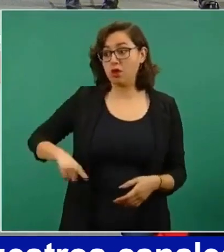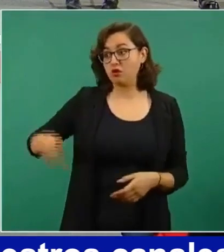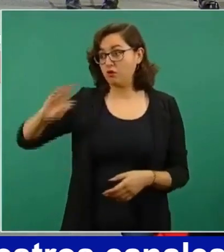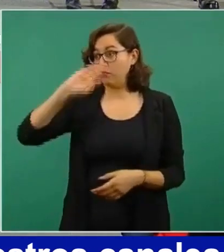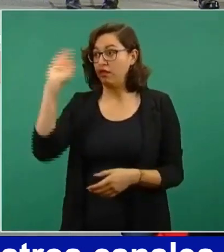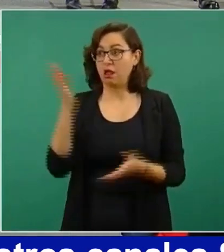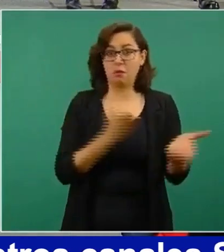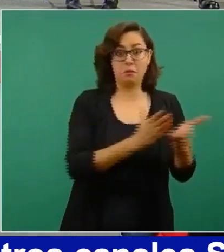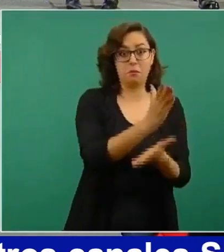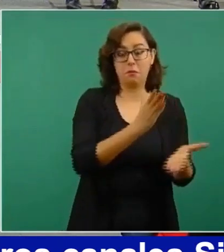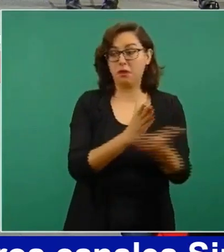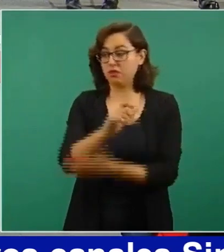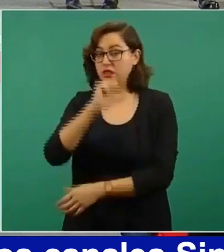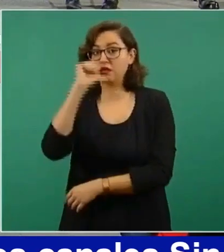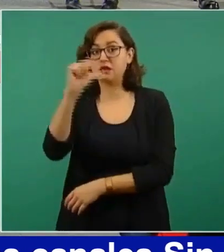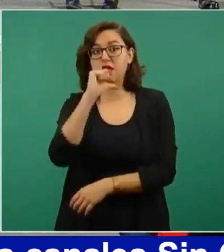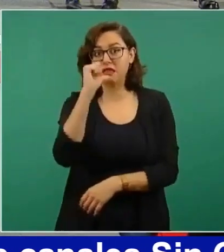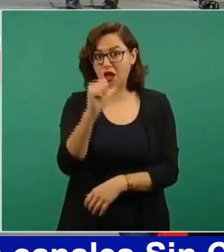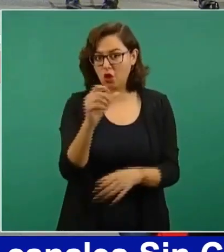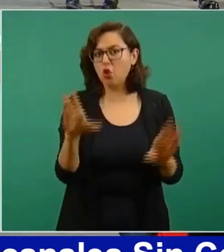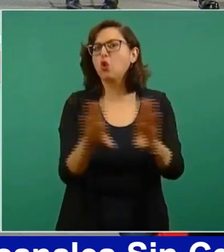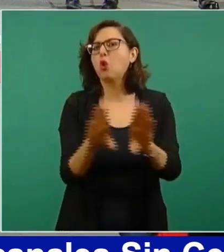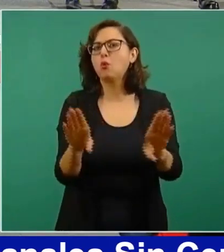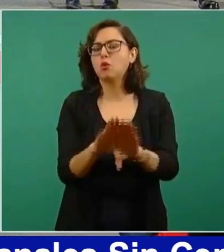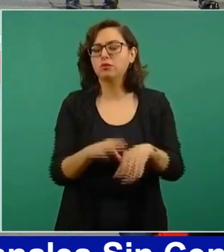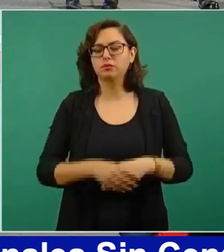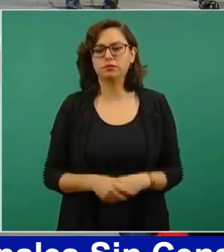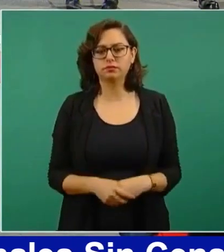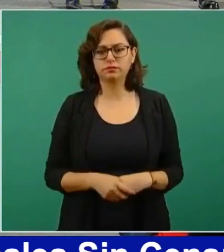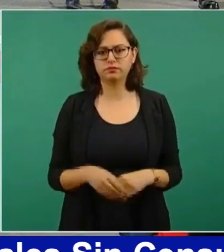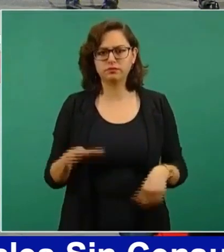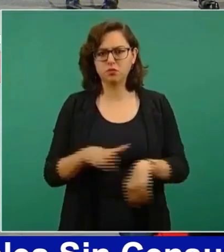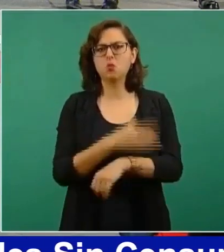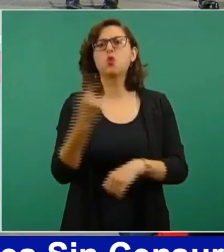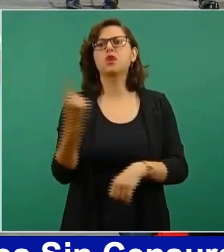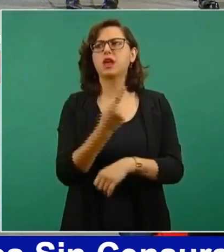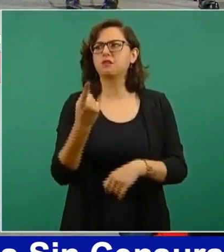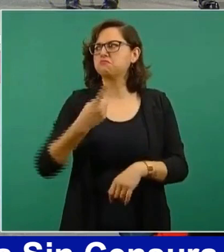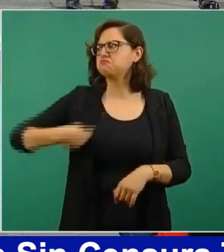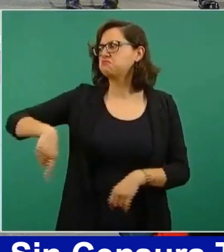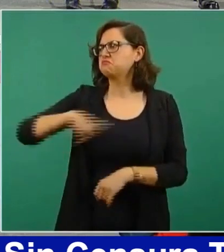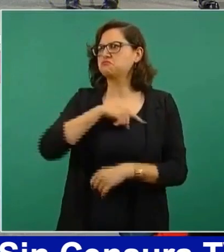encabeza? Es una convicción, Álvaro.